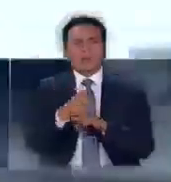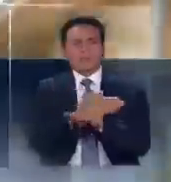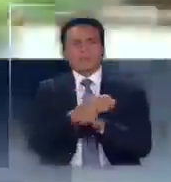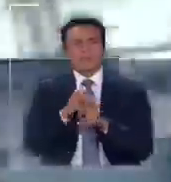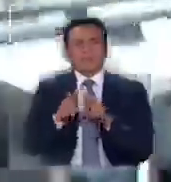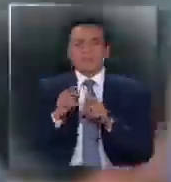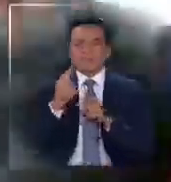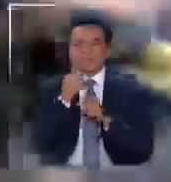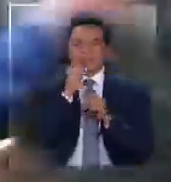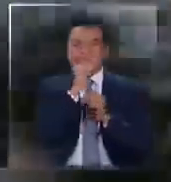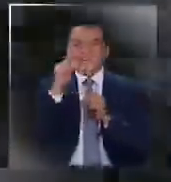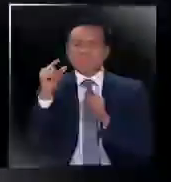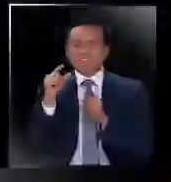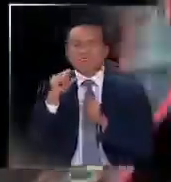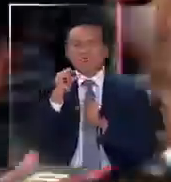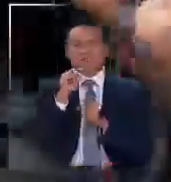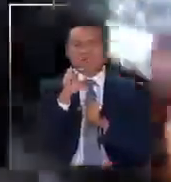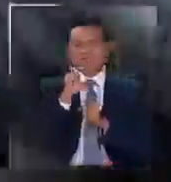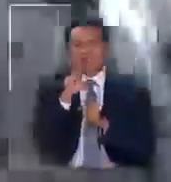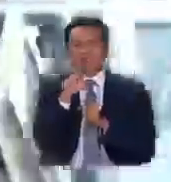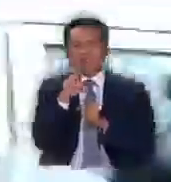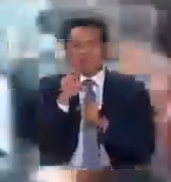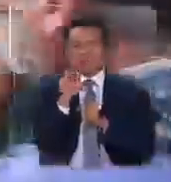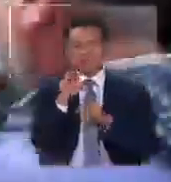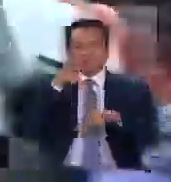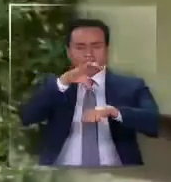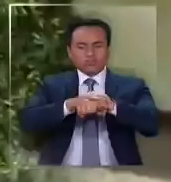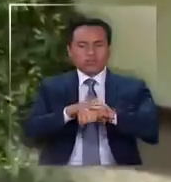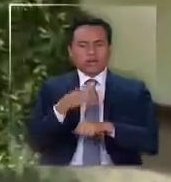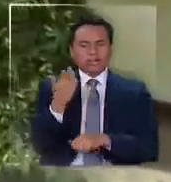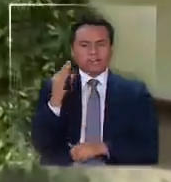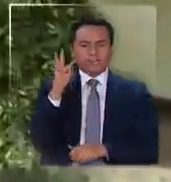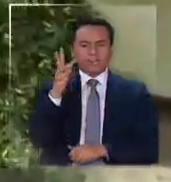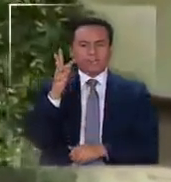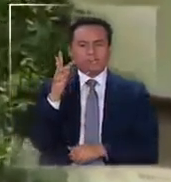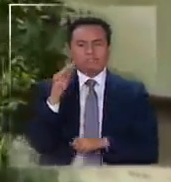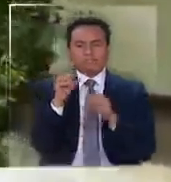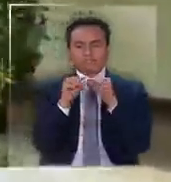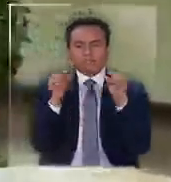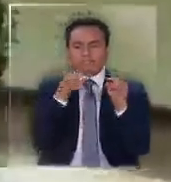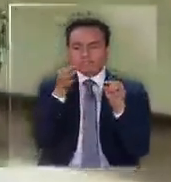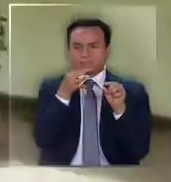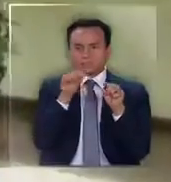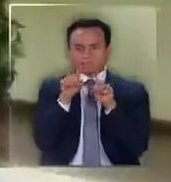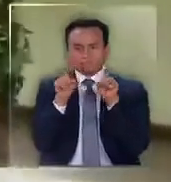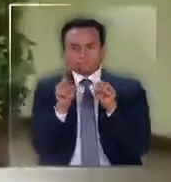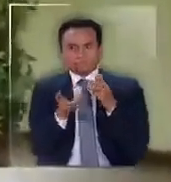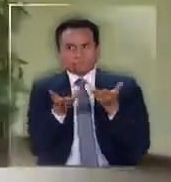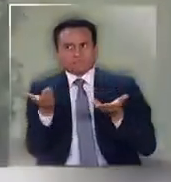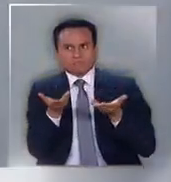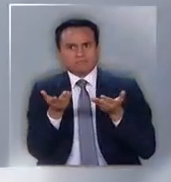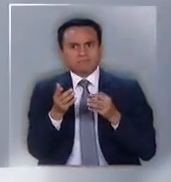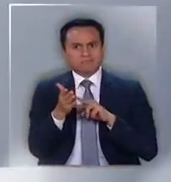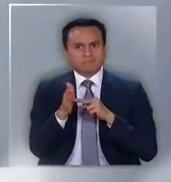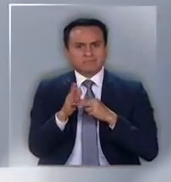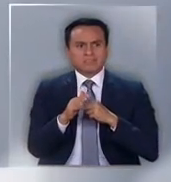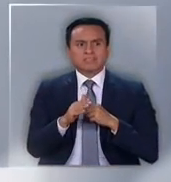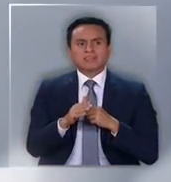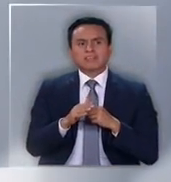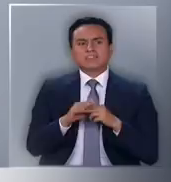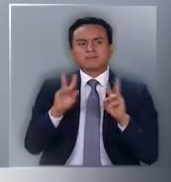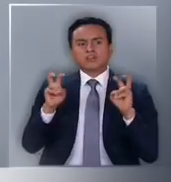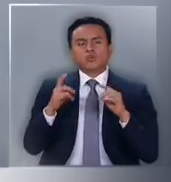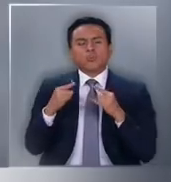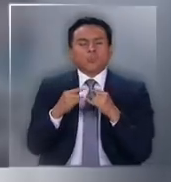Son las únicas palabras de José Navarro tras su detención en febrero, frase que dejó más interrogantes en este caso, donde el